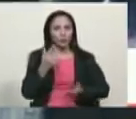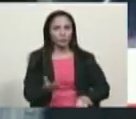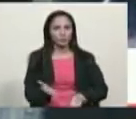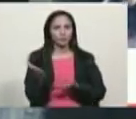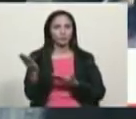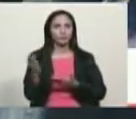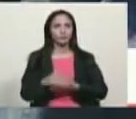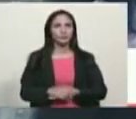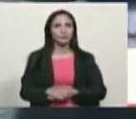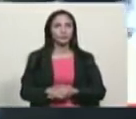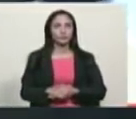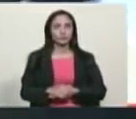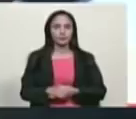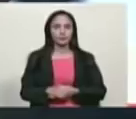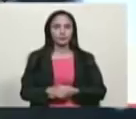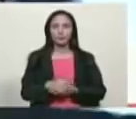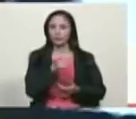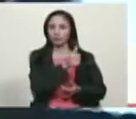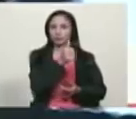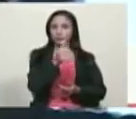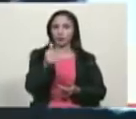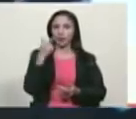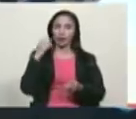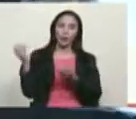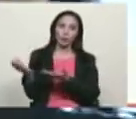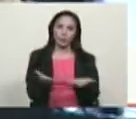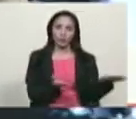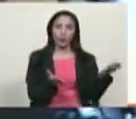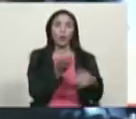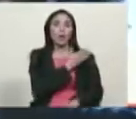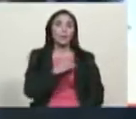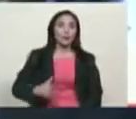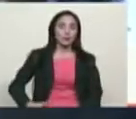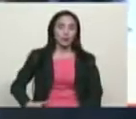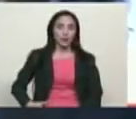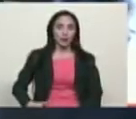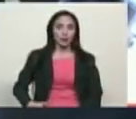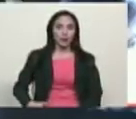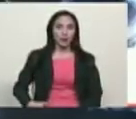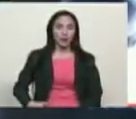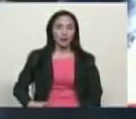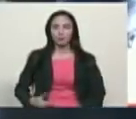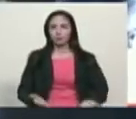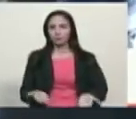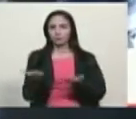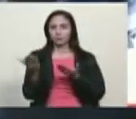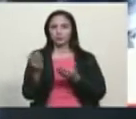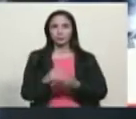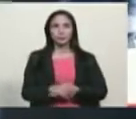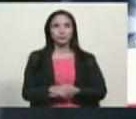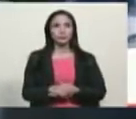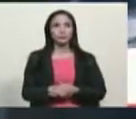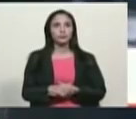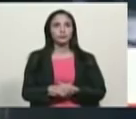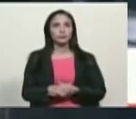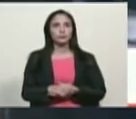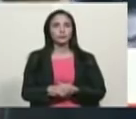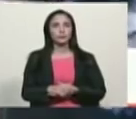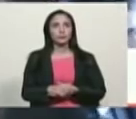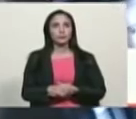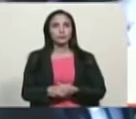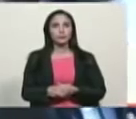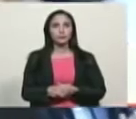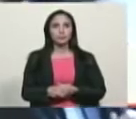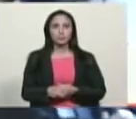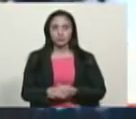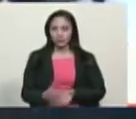jóvenes creadores, Rafael, está Mirtia, que es la presidenta de la OCLAE, está Elier, que